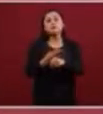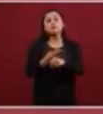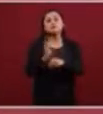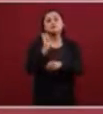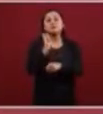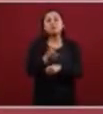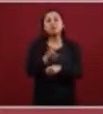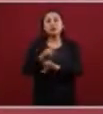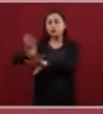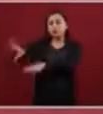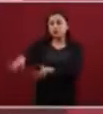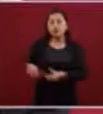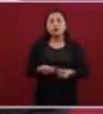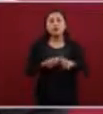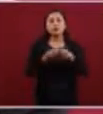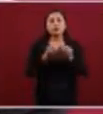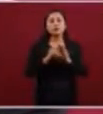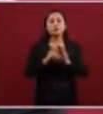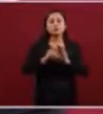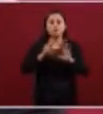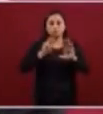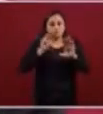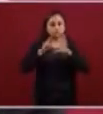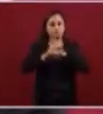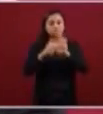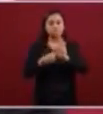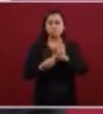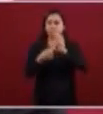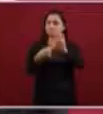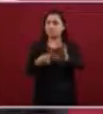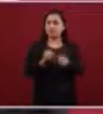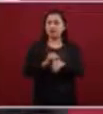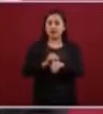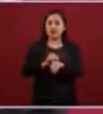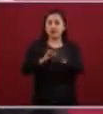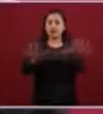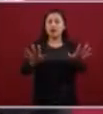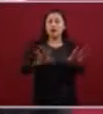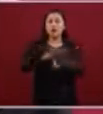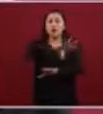transparencia completa, no